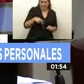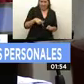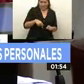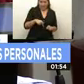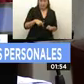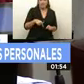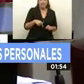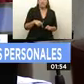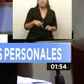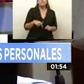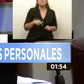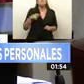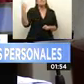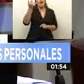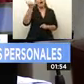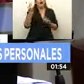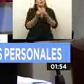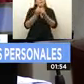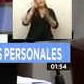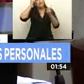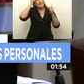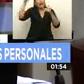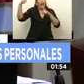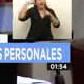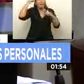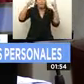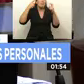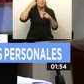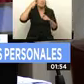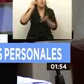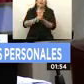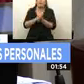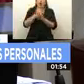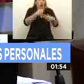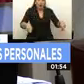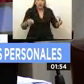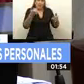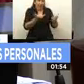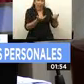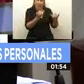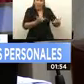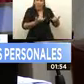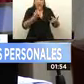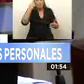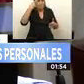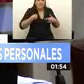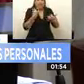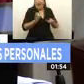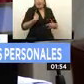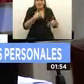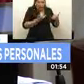Ah una gran fantasía en creer que a través de recursos naturales vamos a salir